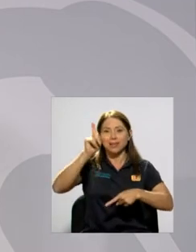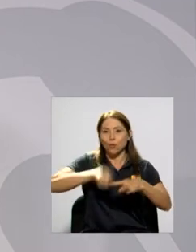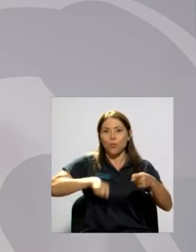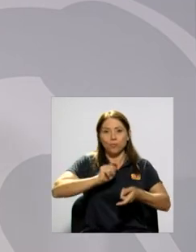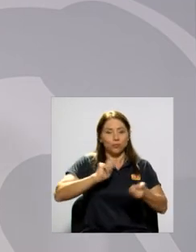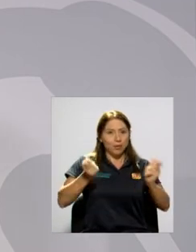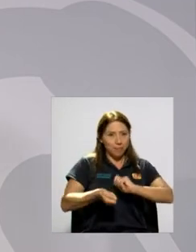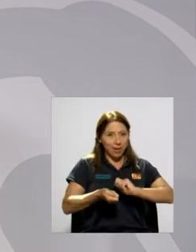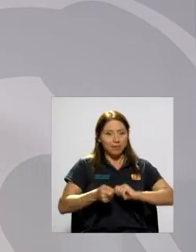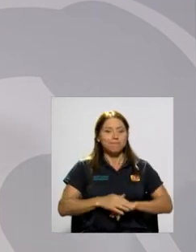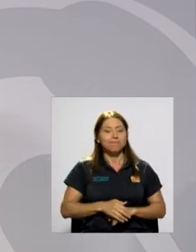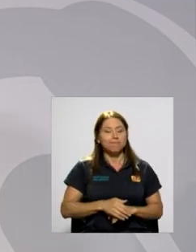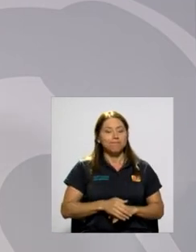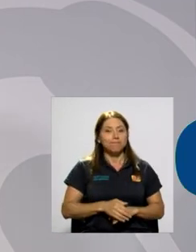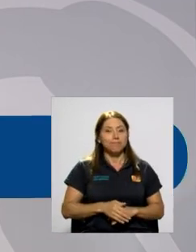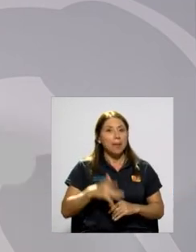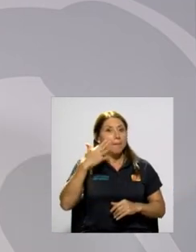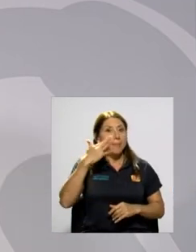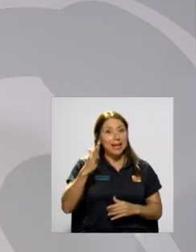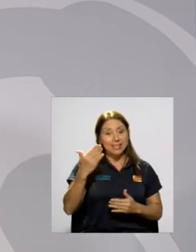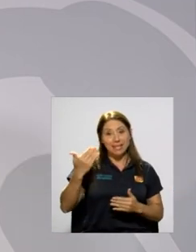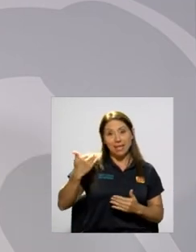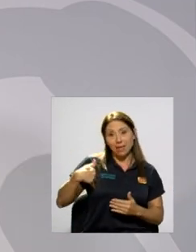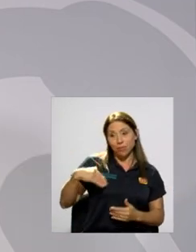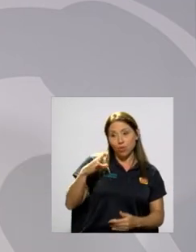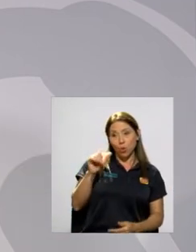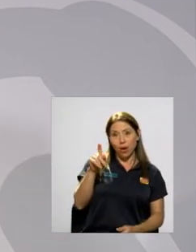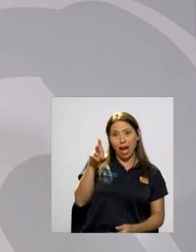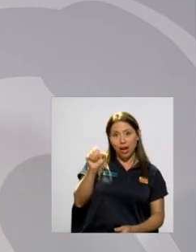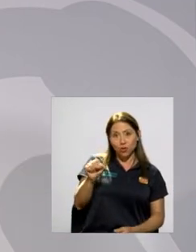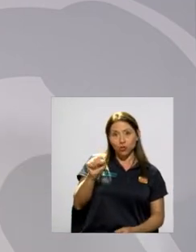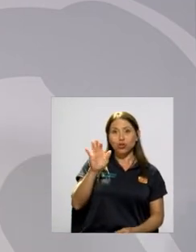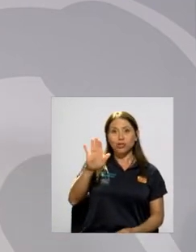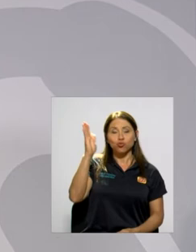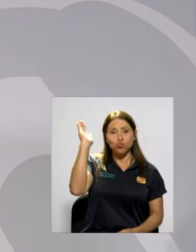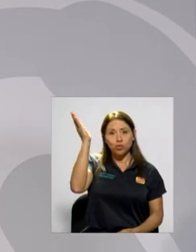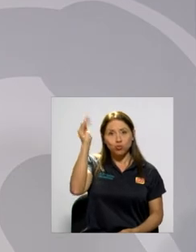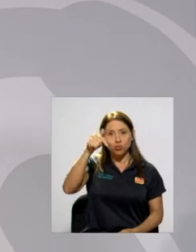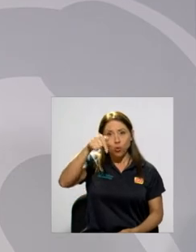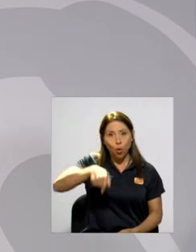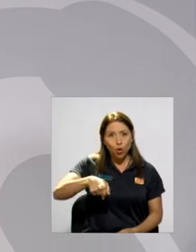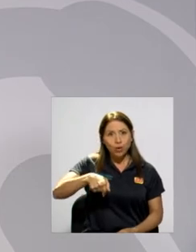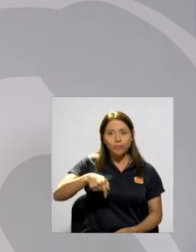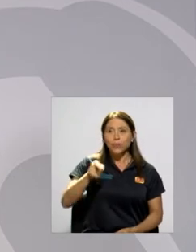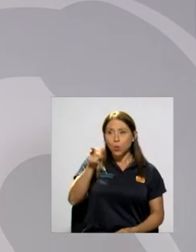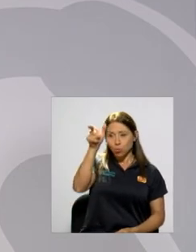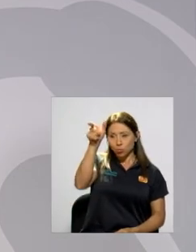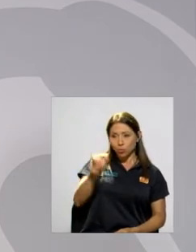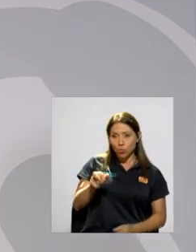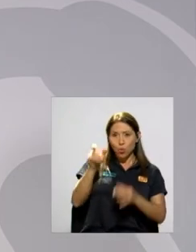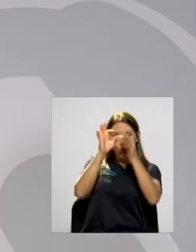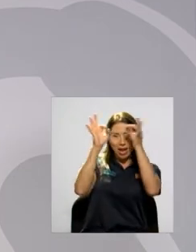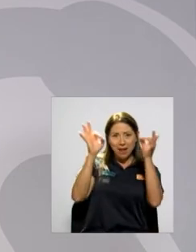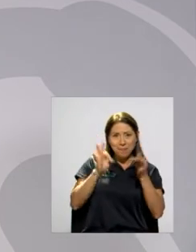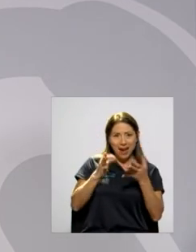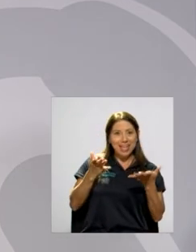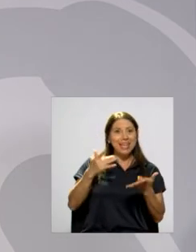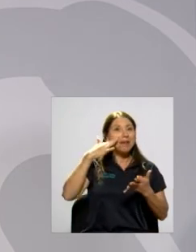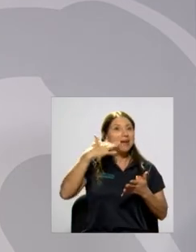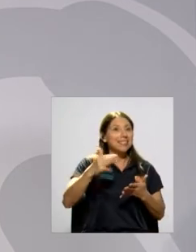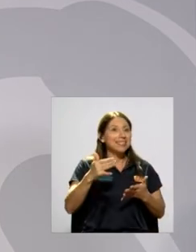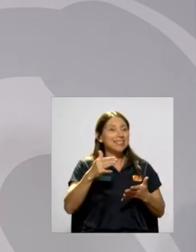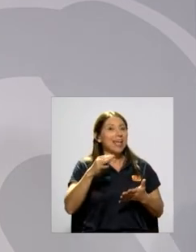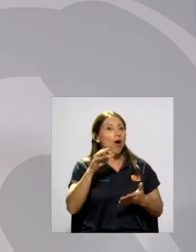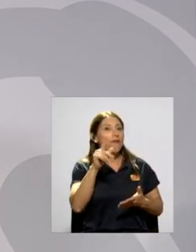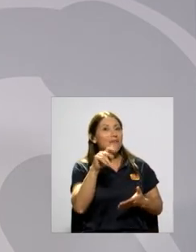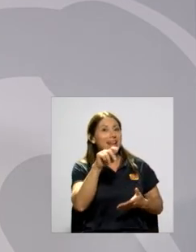Tal parece que don Carlos pone en su discurso hoy una imagen que ahora les decía que parecía un Velázquez, ¿verdad? Porque hay unos juegos de